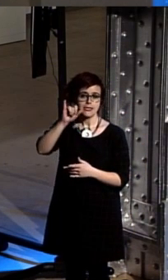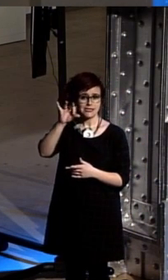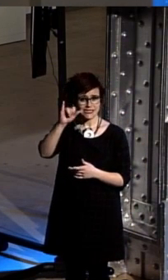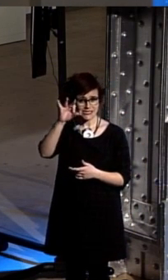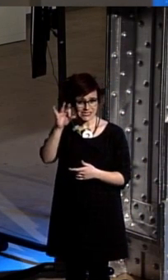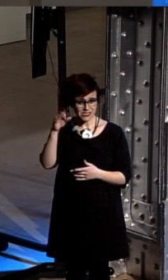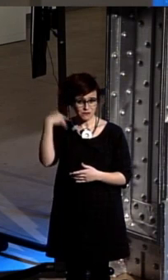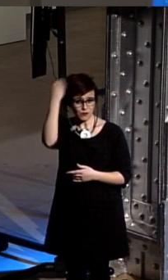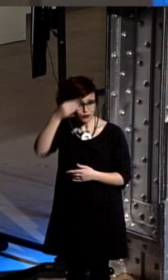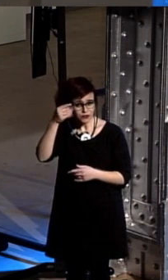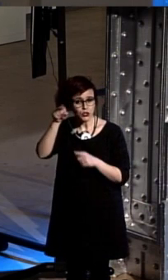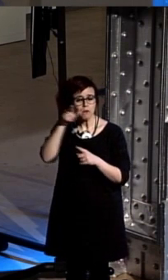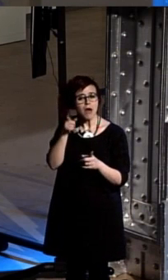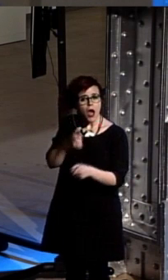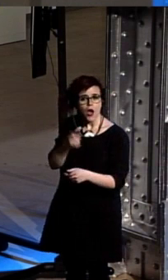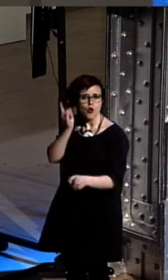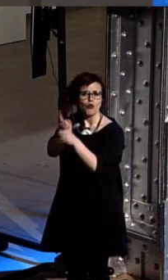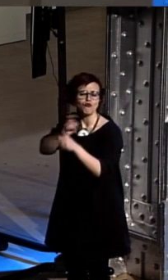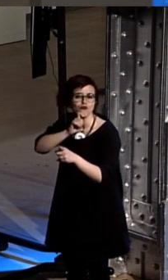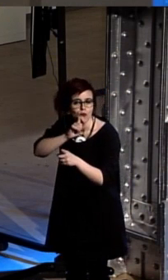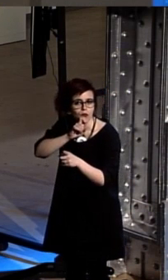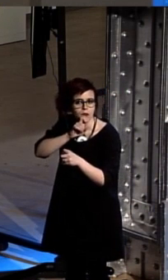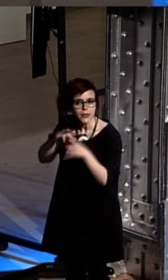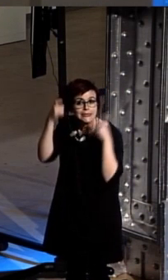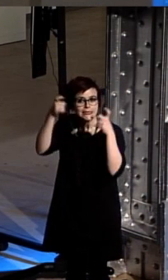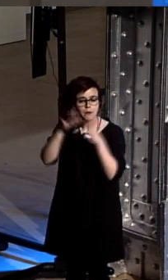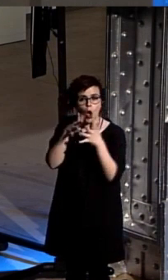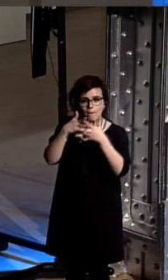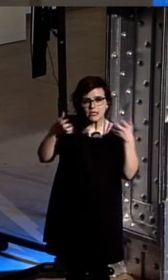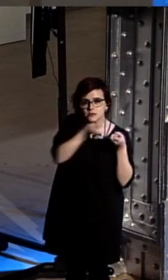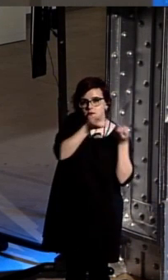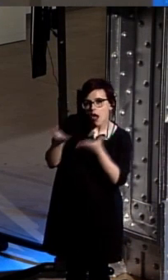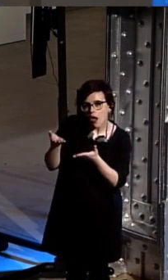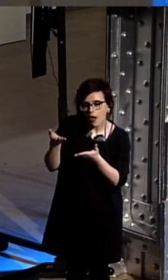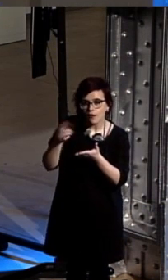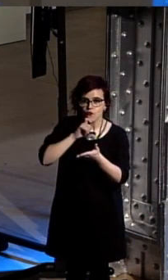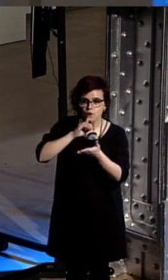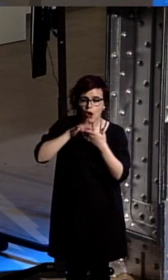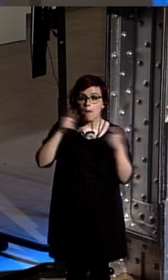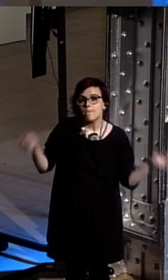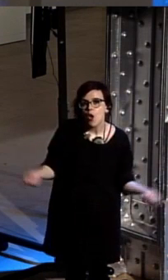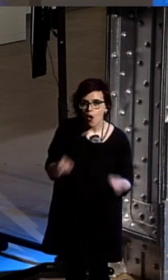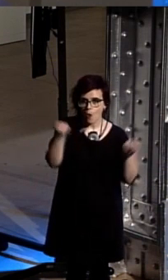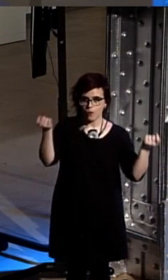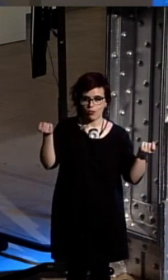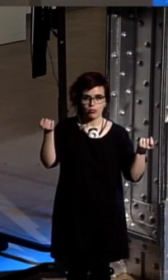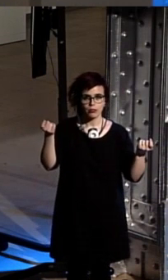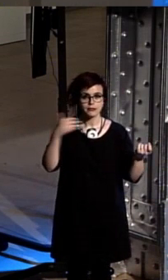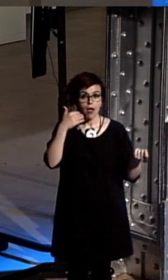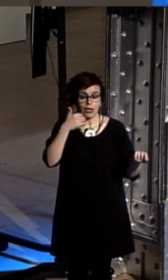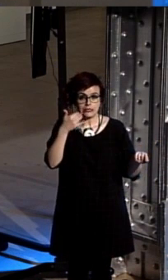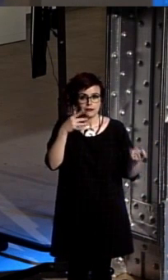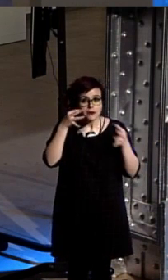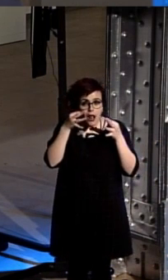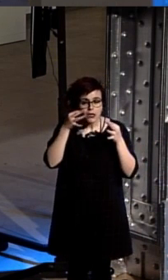de enemigos. Porque claramente los mensajes, la propaganda, es algo